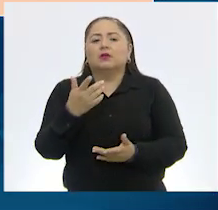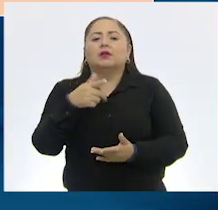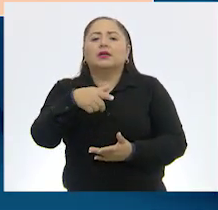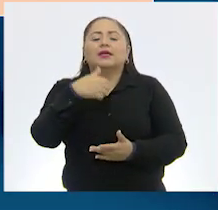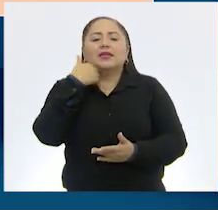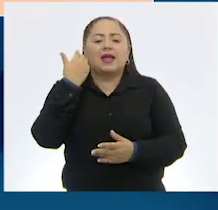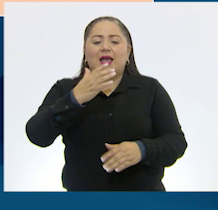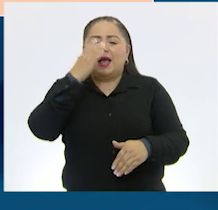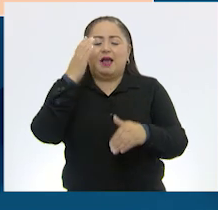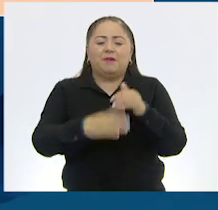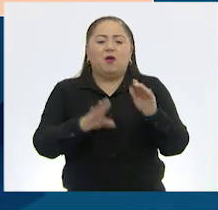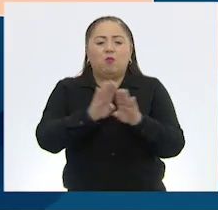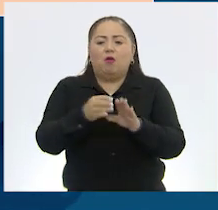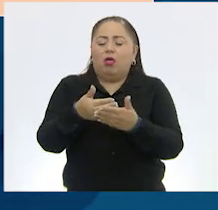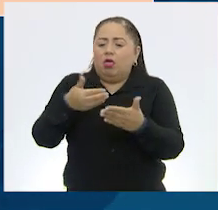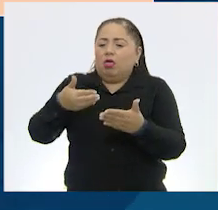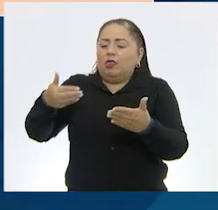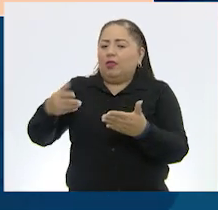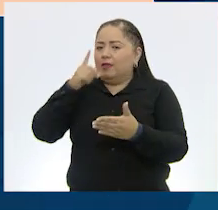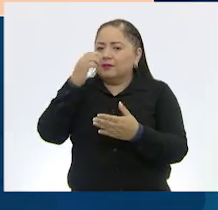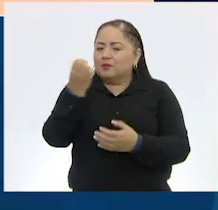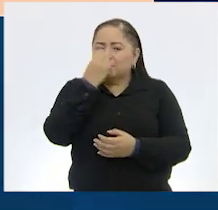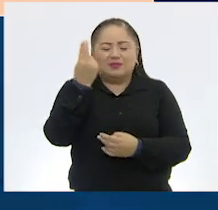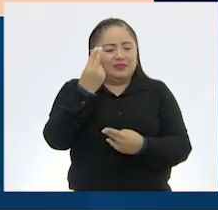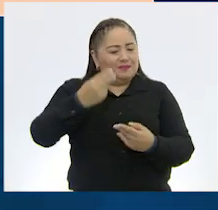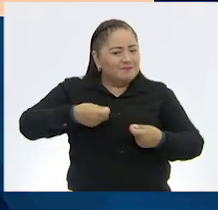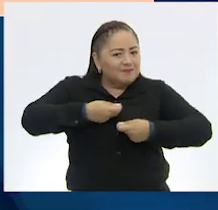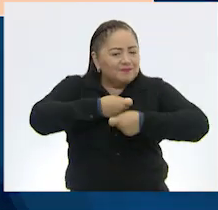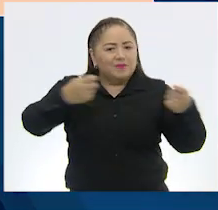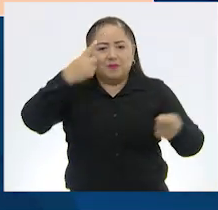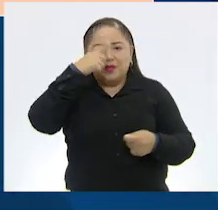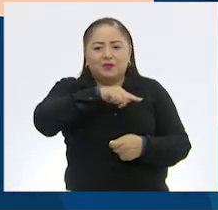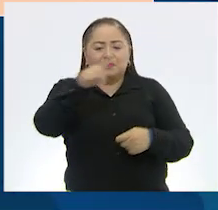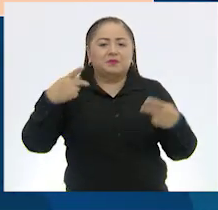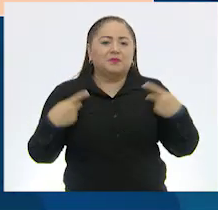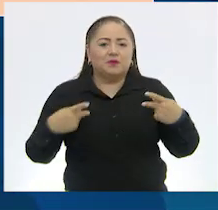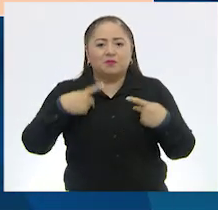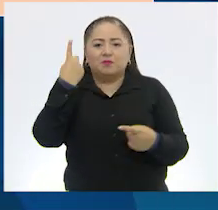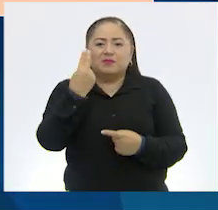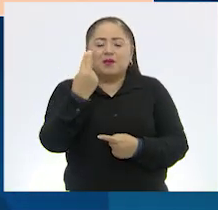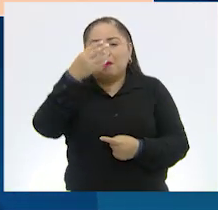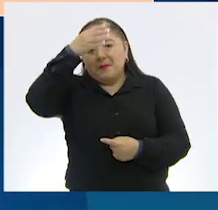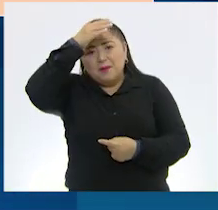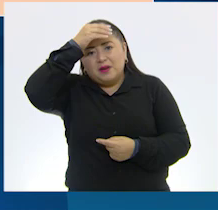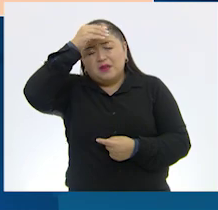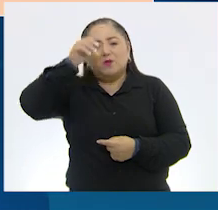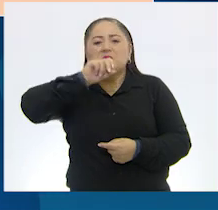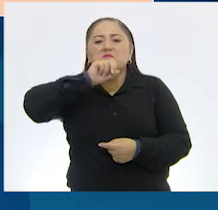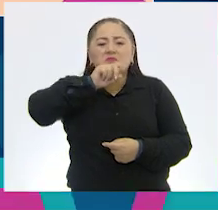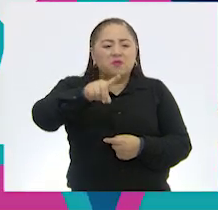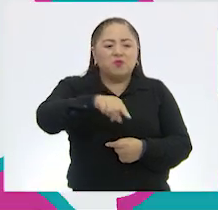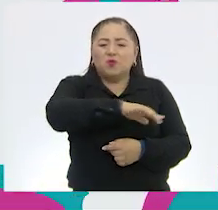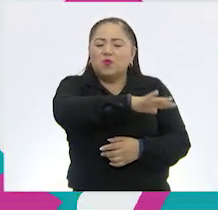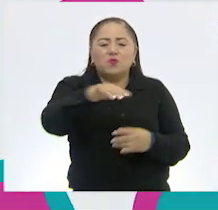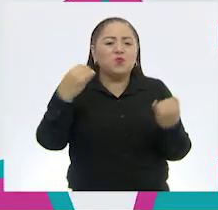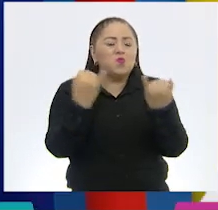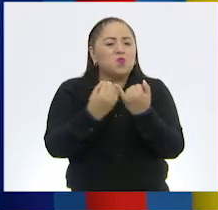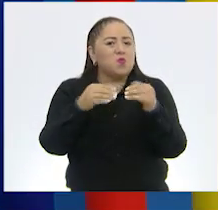quería acabar con el atraso educativo para que todas las personas pudieran aprender los mismos